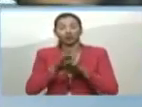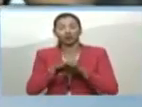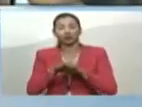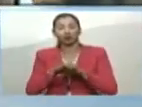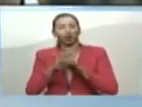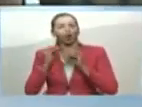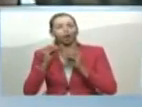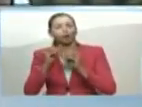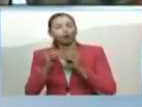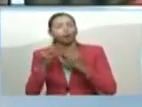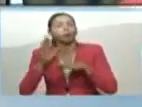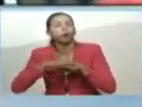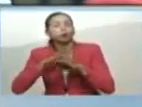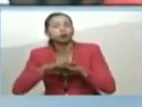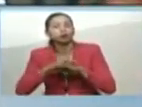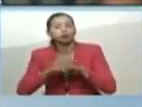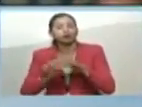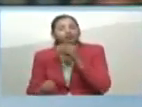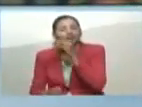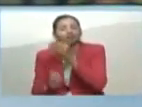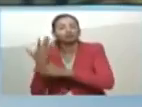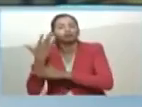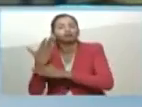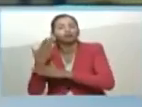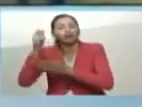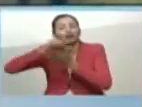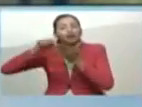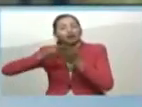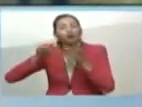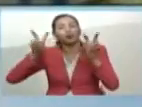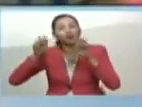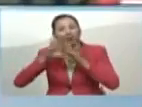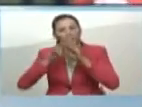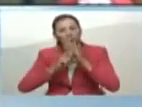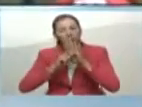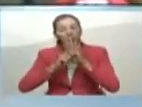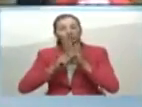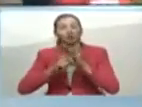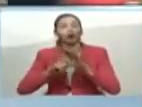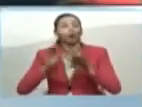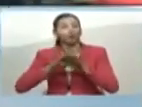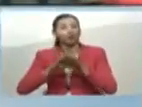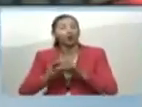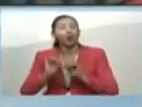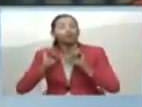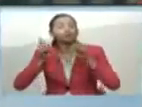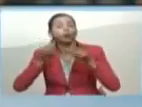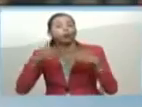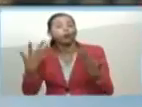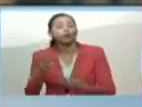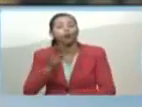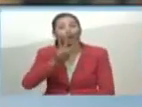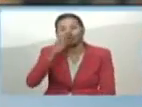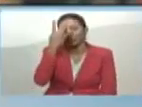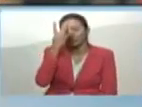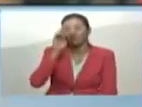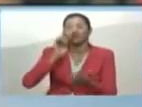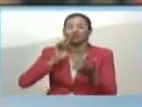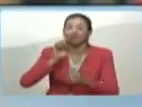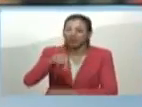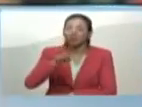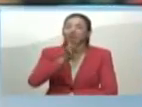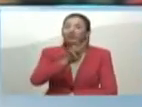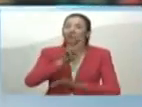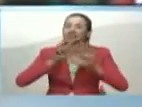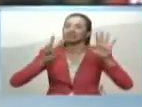a la Constitución. Y ese espíritu estuvo en el espíritu del 4 de febrero y del 27 de febrero. Fue la